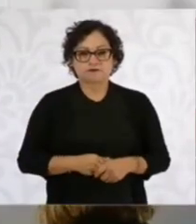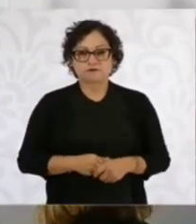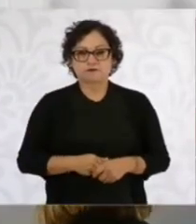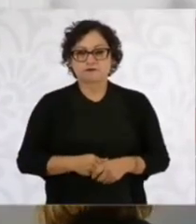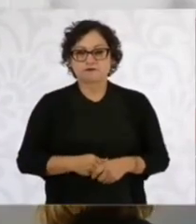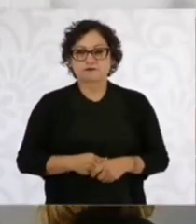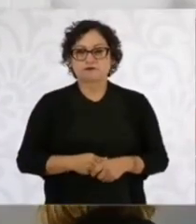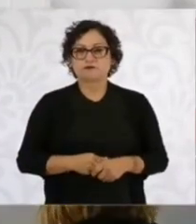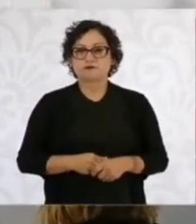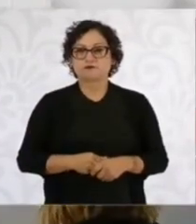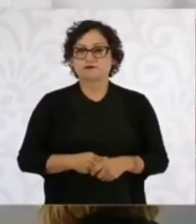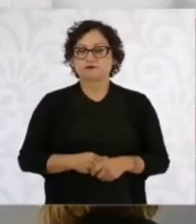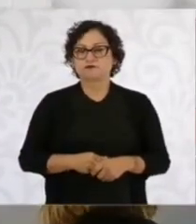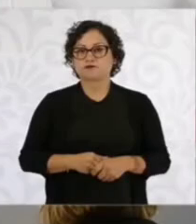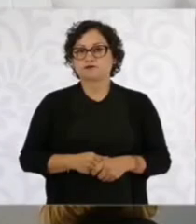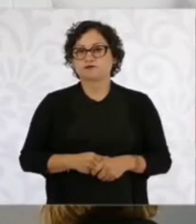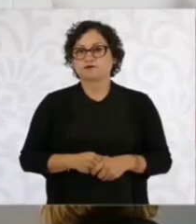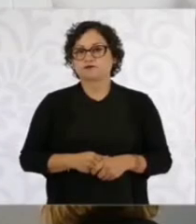En su libro